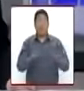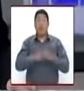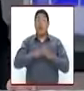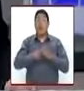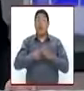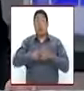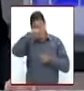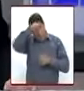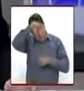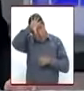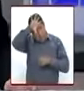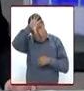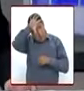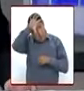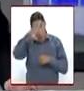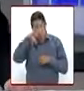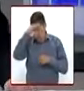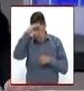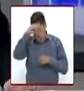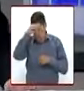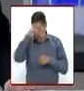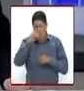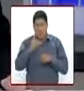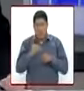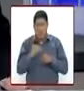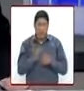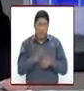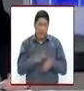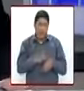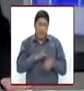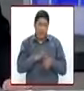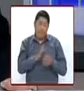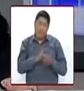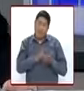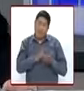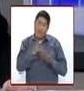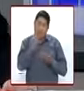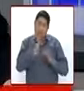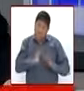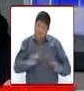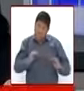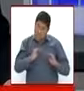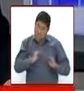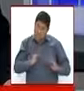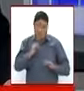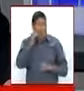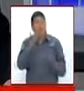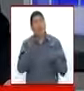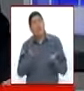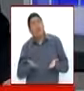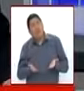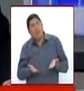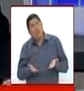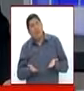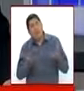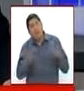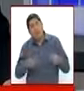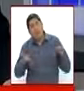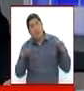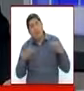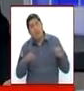Vamos a comenzar en Tarija, donde proxenetas estaban captando a sus víctimas menores de edad. ¿Sabes dónde? En